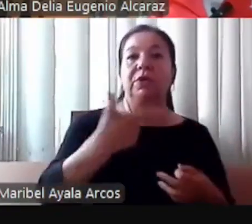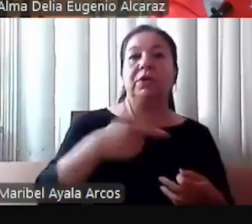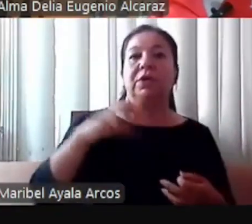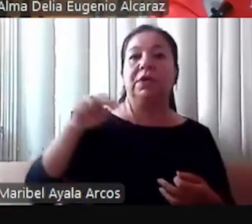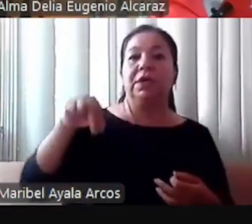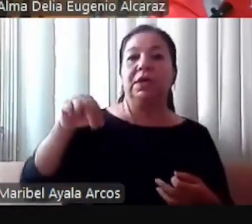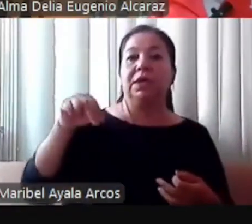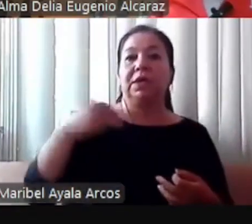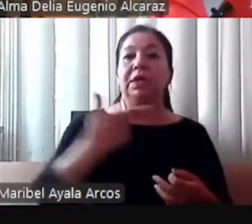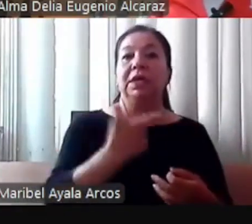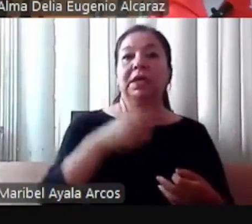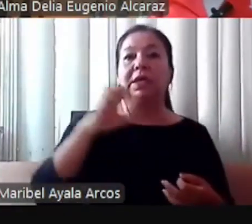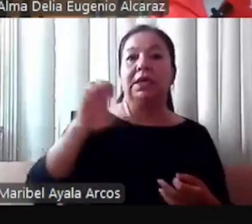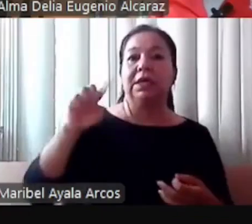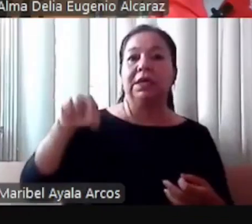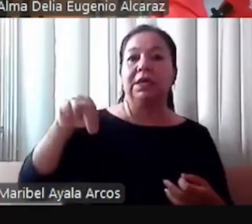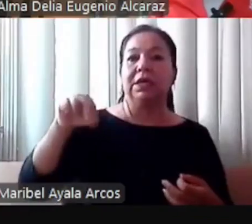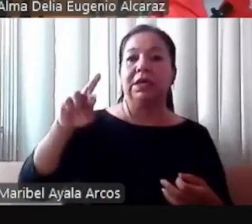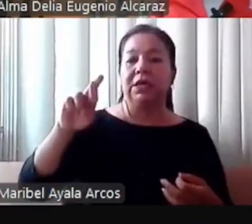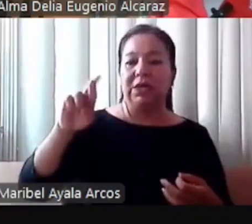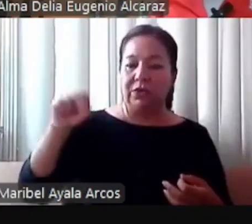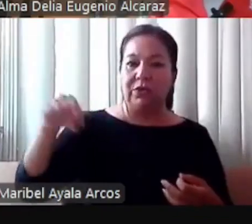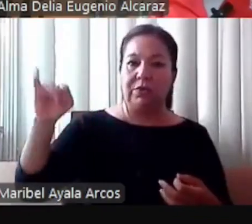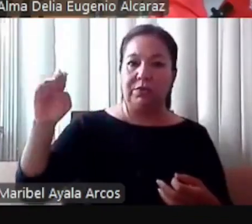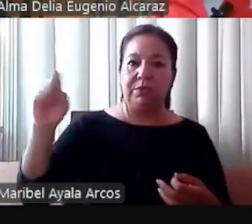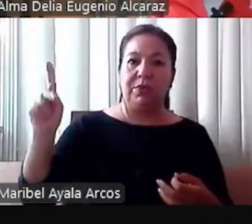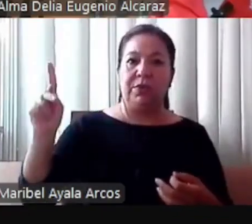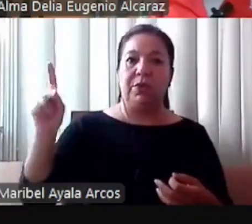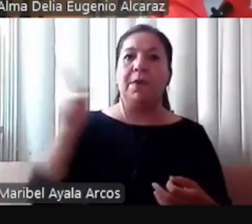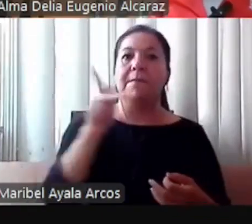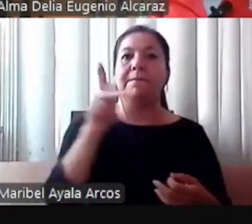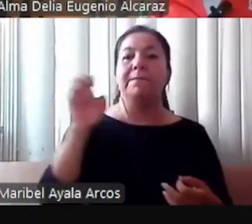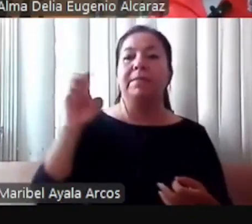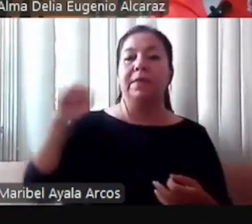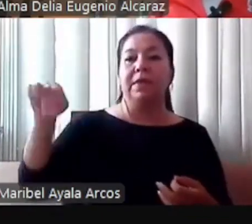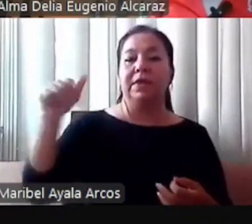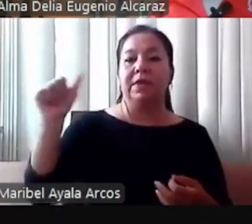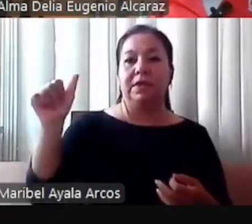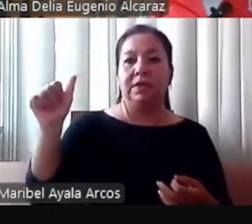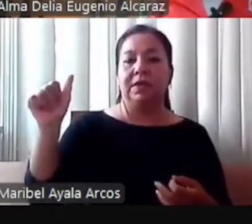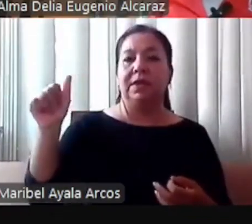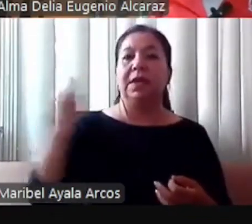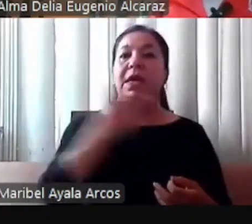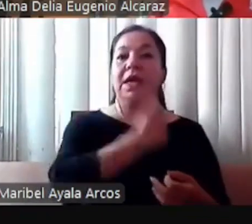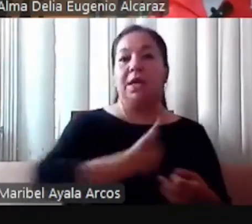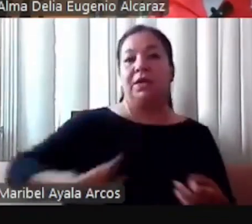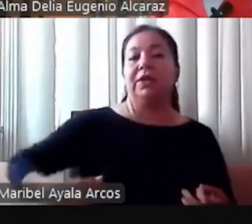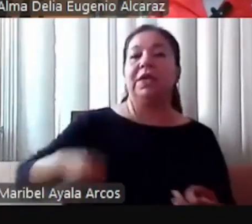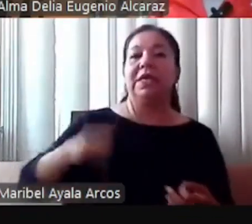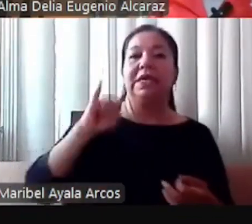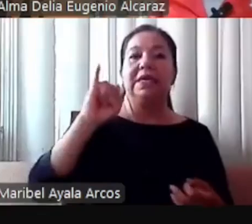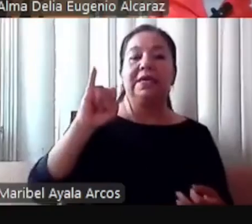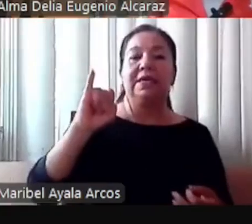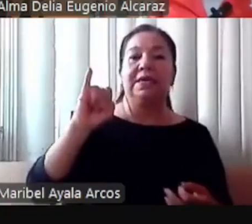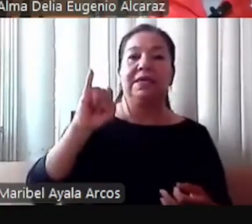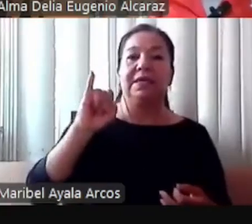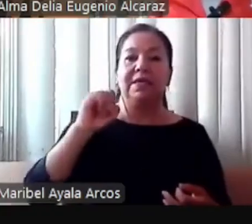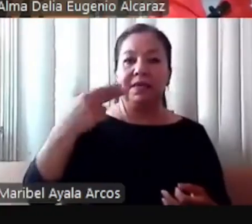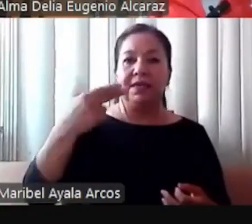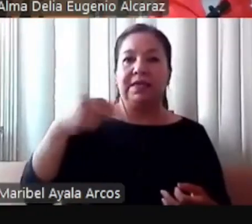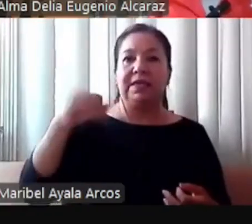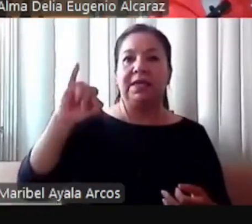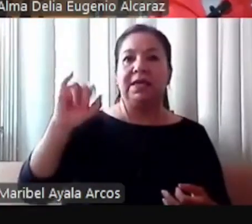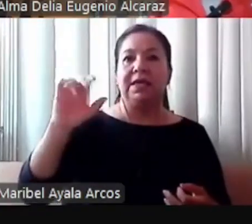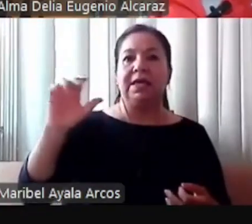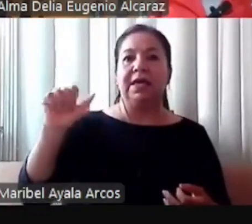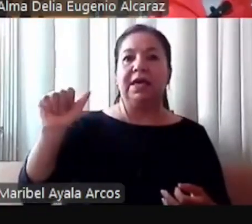candidato indígena postulado en la primera regiduría por Movimiento Ciudadano para la elección del ayuntamiento de Iliatenco, en contra del acto emitido el